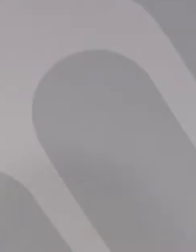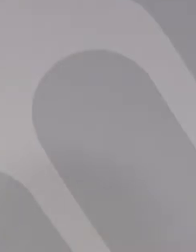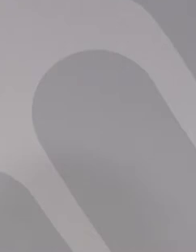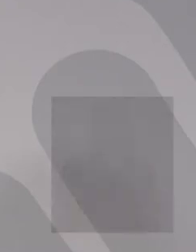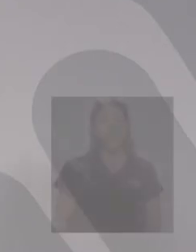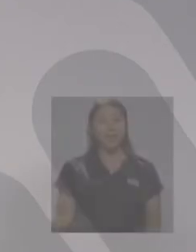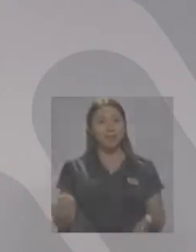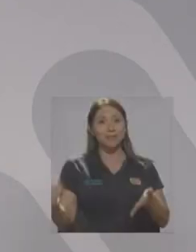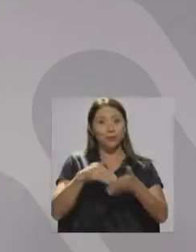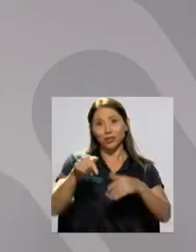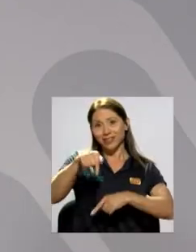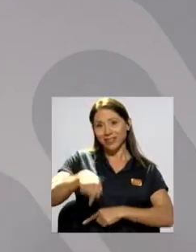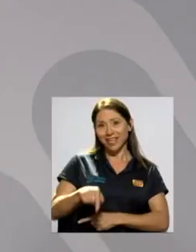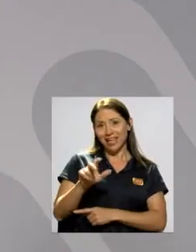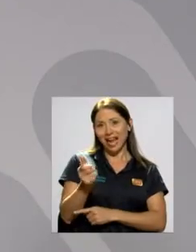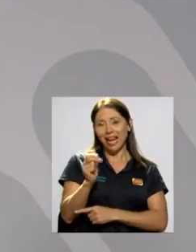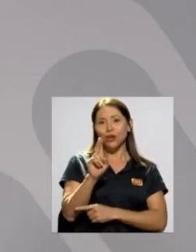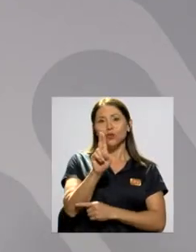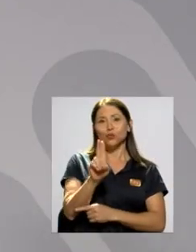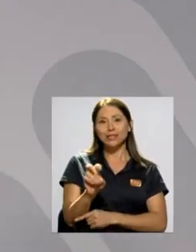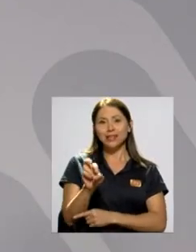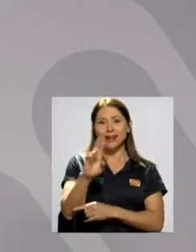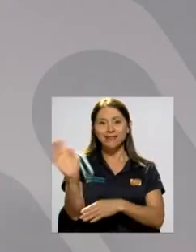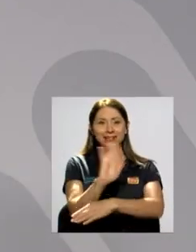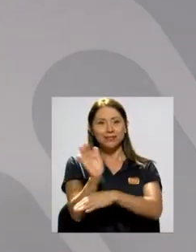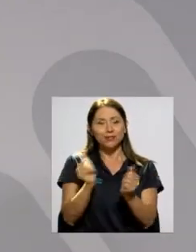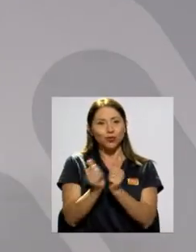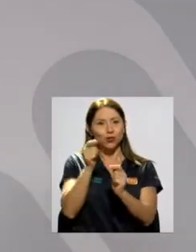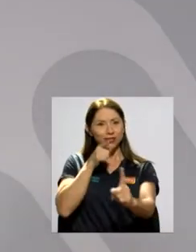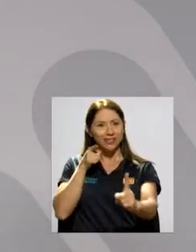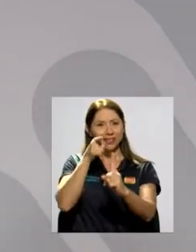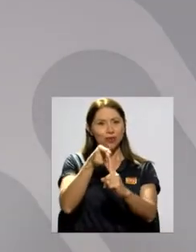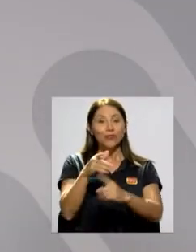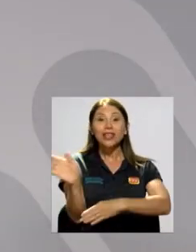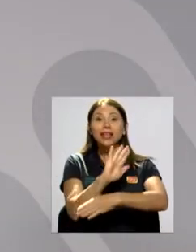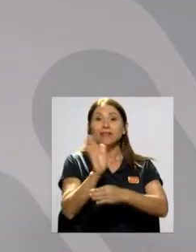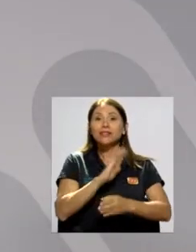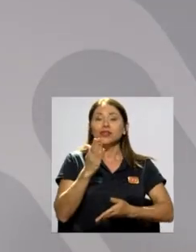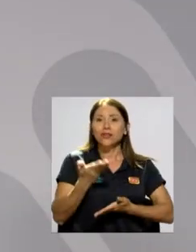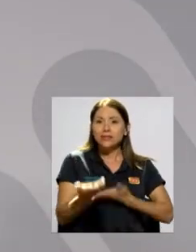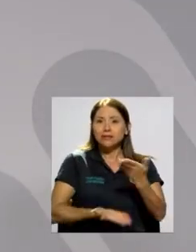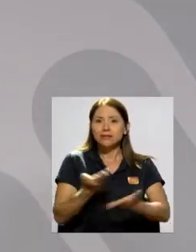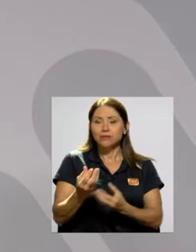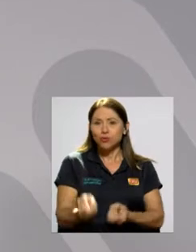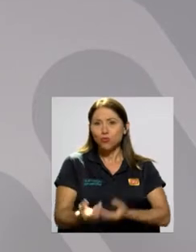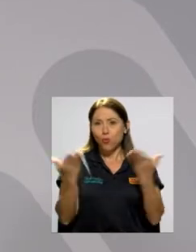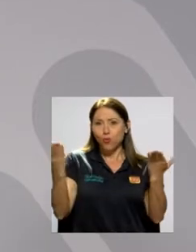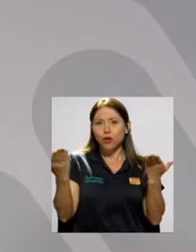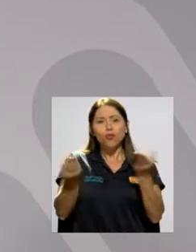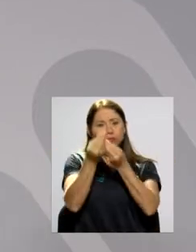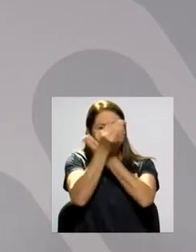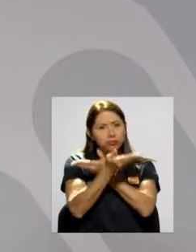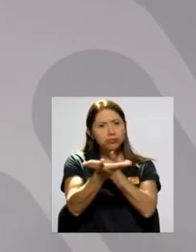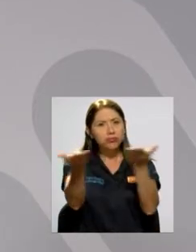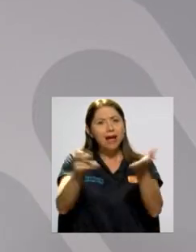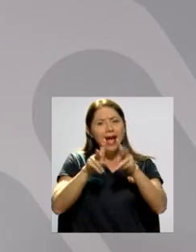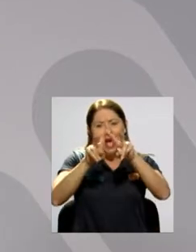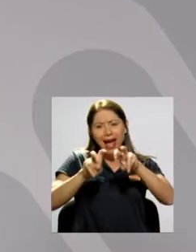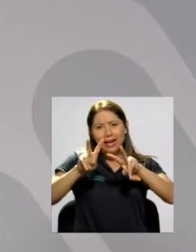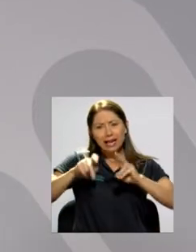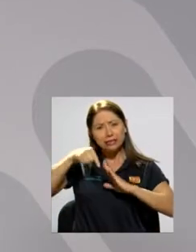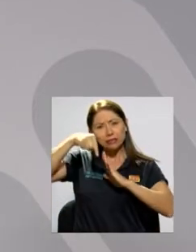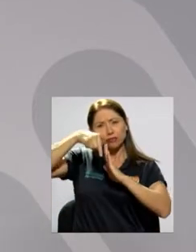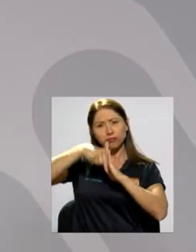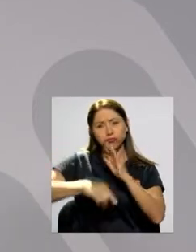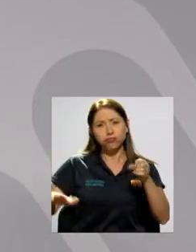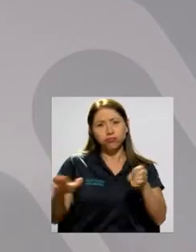Estamos de regreso aquí en Canal UCR, Televisión con Sentido, Televisión de Servicio Público, llevándole el análisis más completo en esta